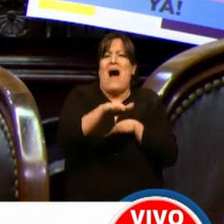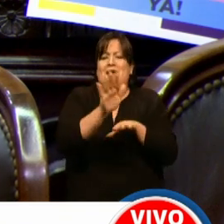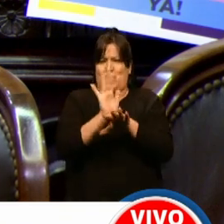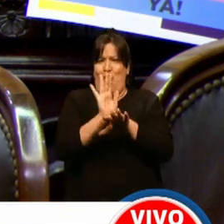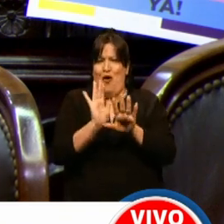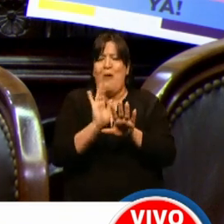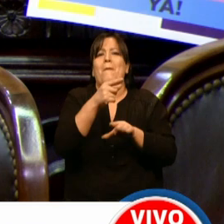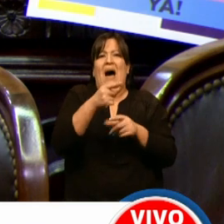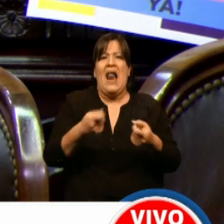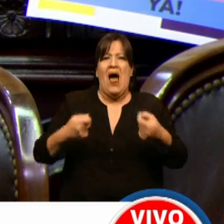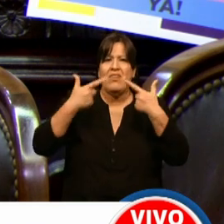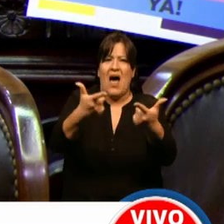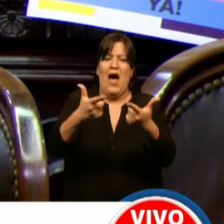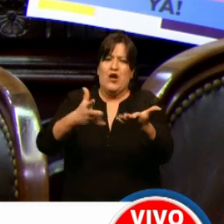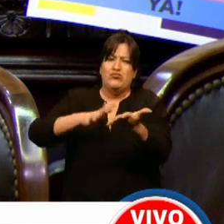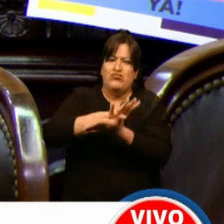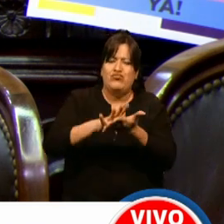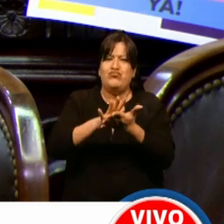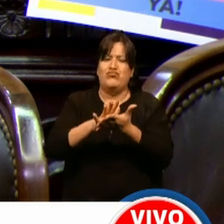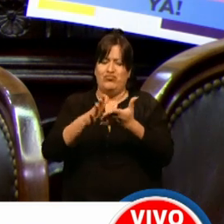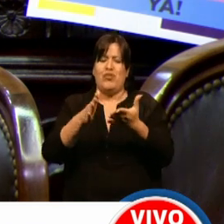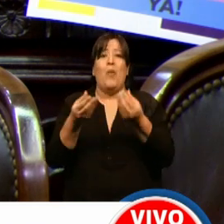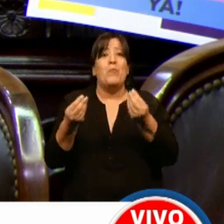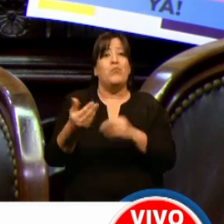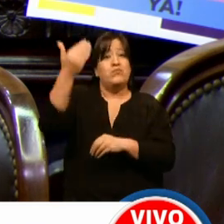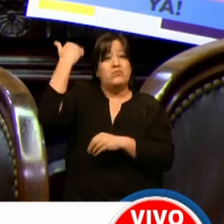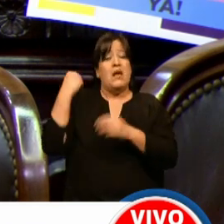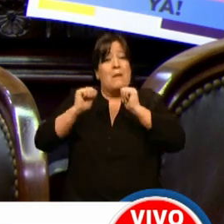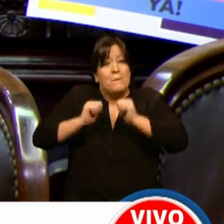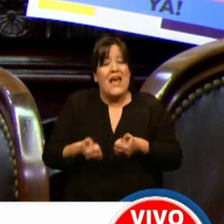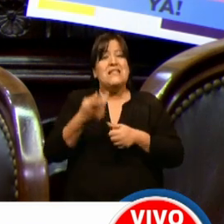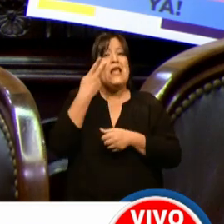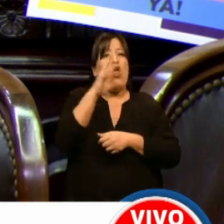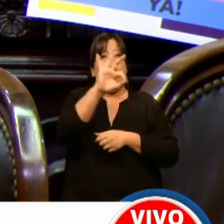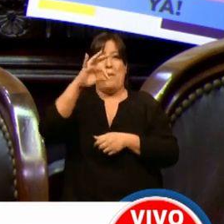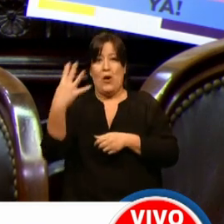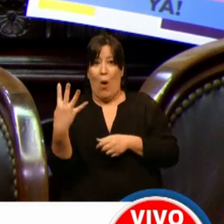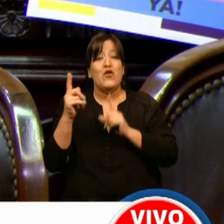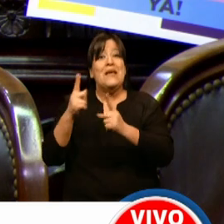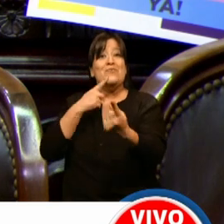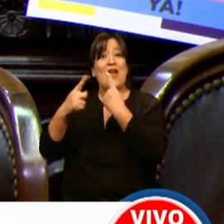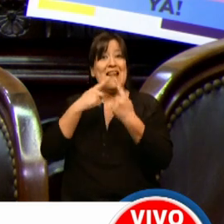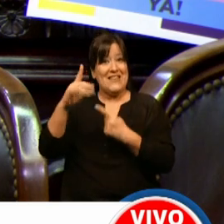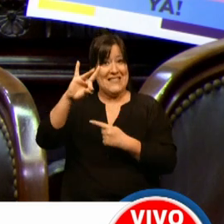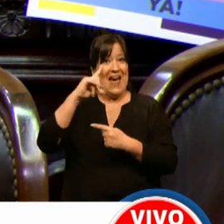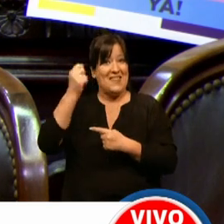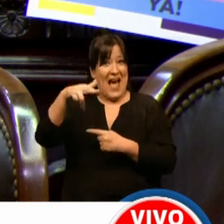camino de reparación que comenzó en el 2004 en esa entrevista también diana decía